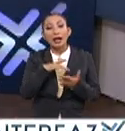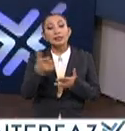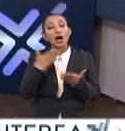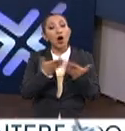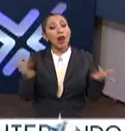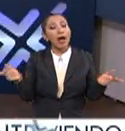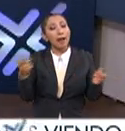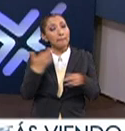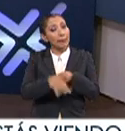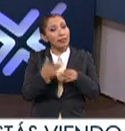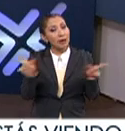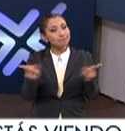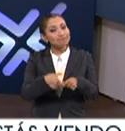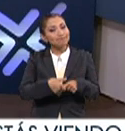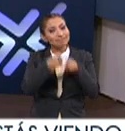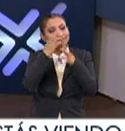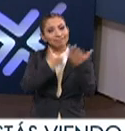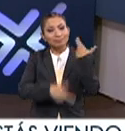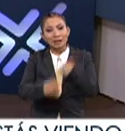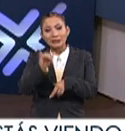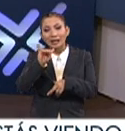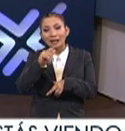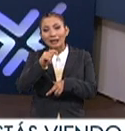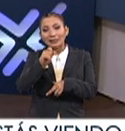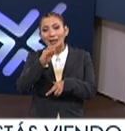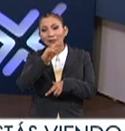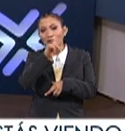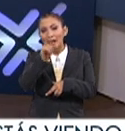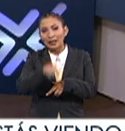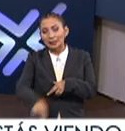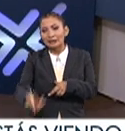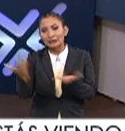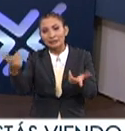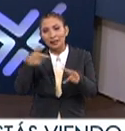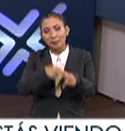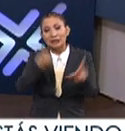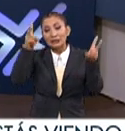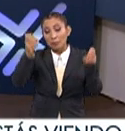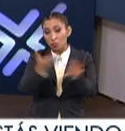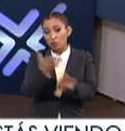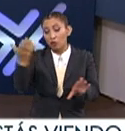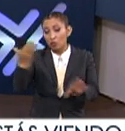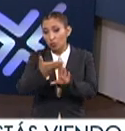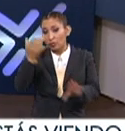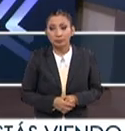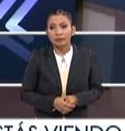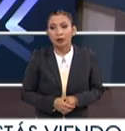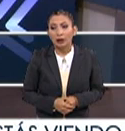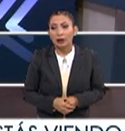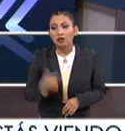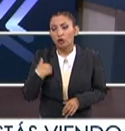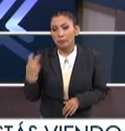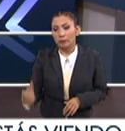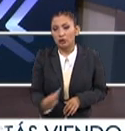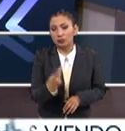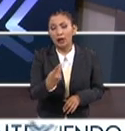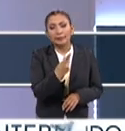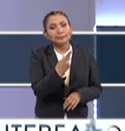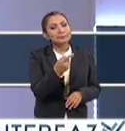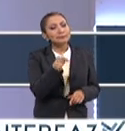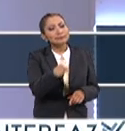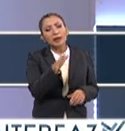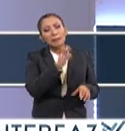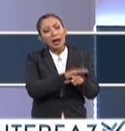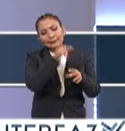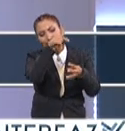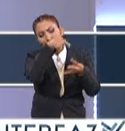Y vamos a hacer, mientras tanto, una breve pausa. Regresamos. Esto es Interfaz. Seguimos con temas muy interesantes. Quería preguntarle cuáles son